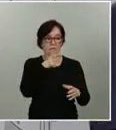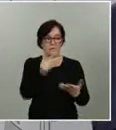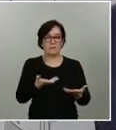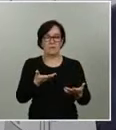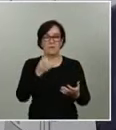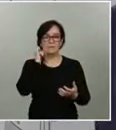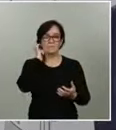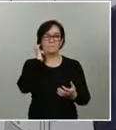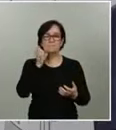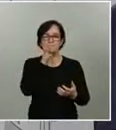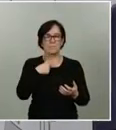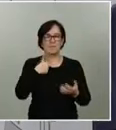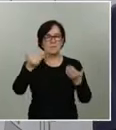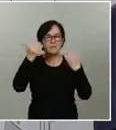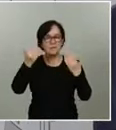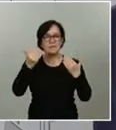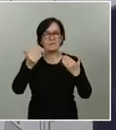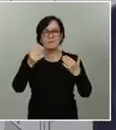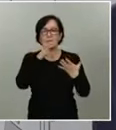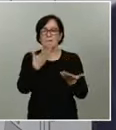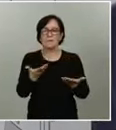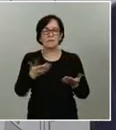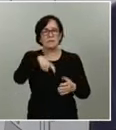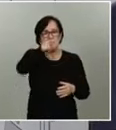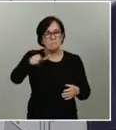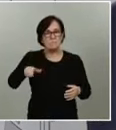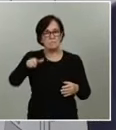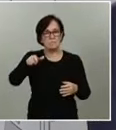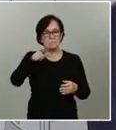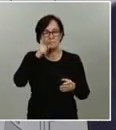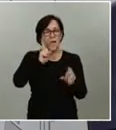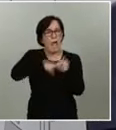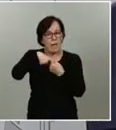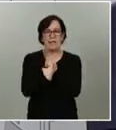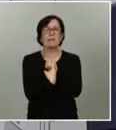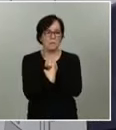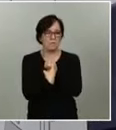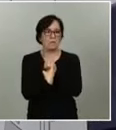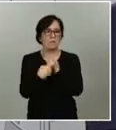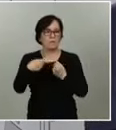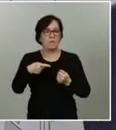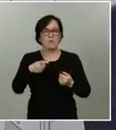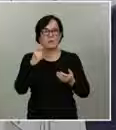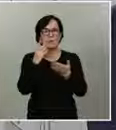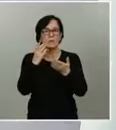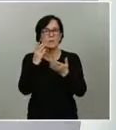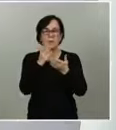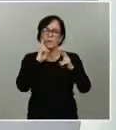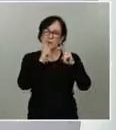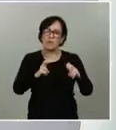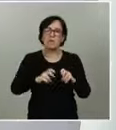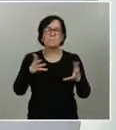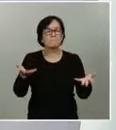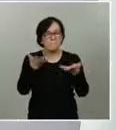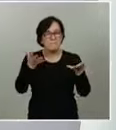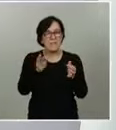sumar mis palabras de agradecimiento a todos los ciudadanos que han accedido a participar en este estudio y animarles a que lo sigan haciendo en las dos